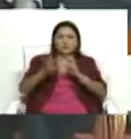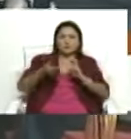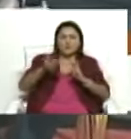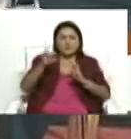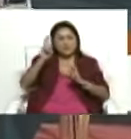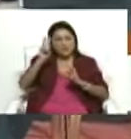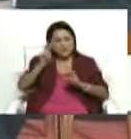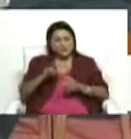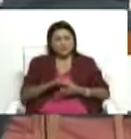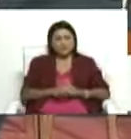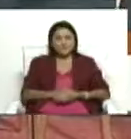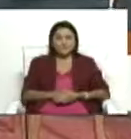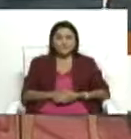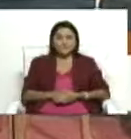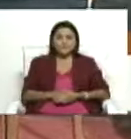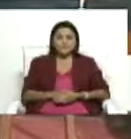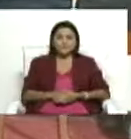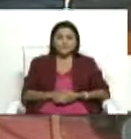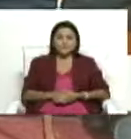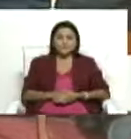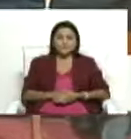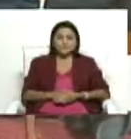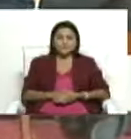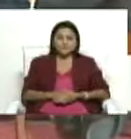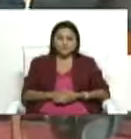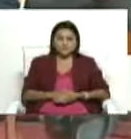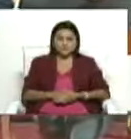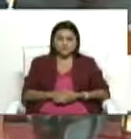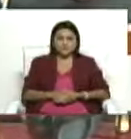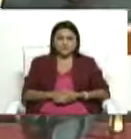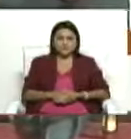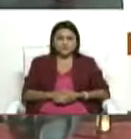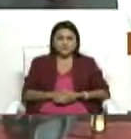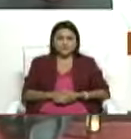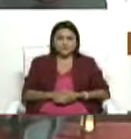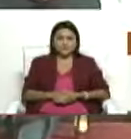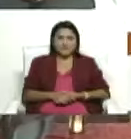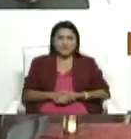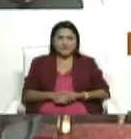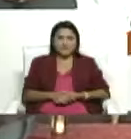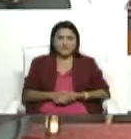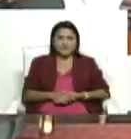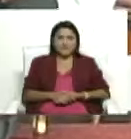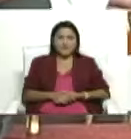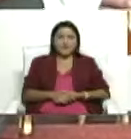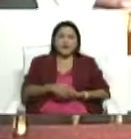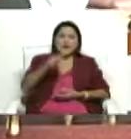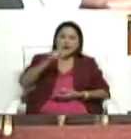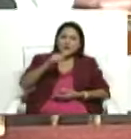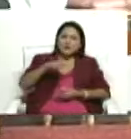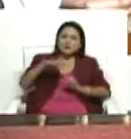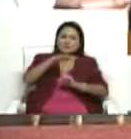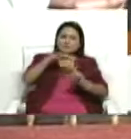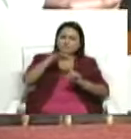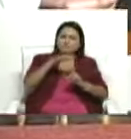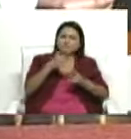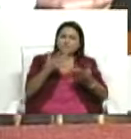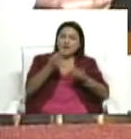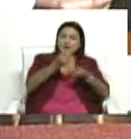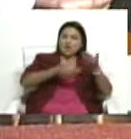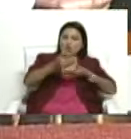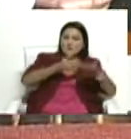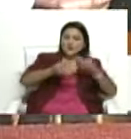fundamentales, sobre temas trascendentes. Aquí está hoy la vida económica,